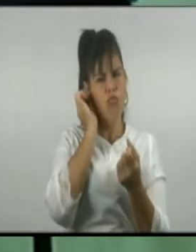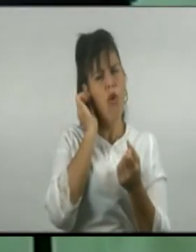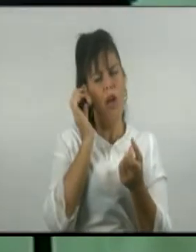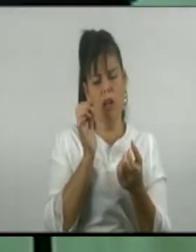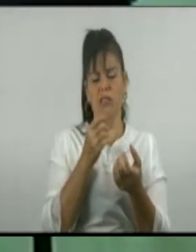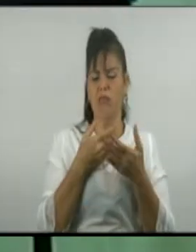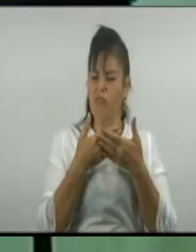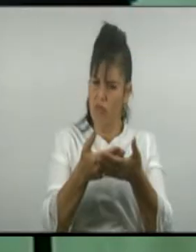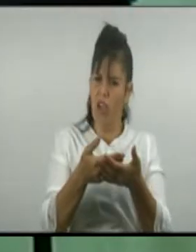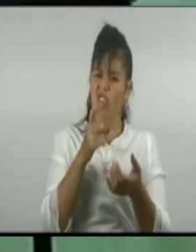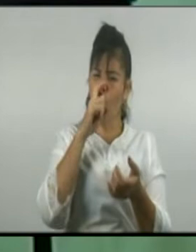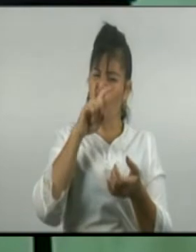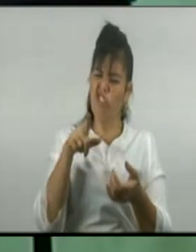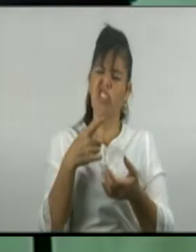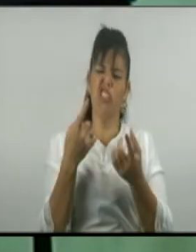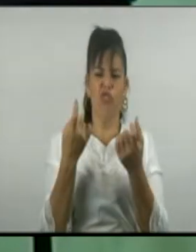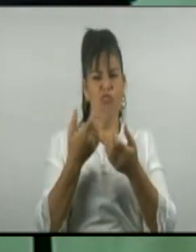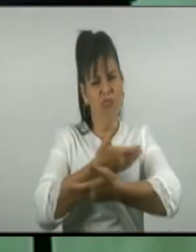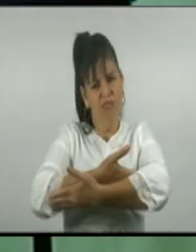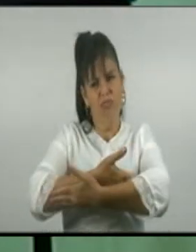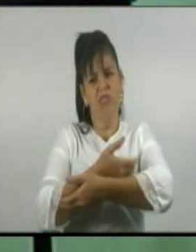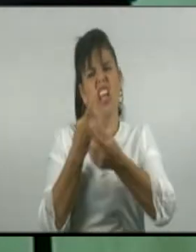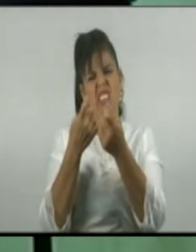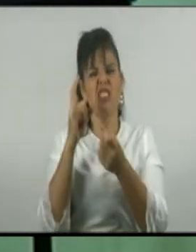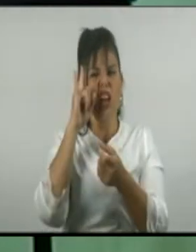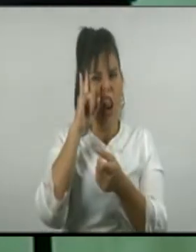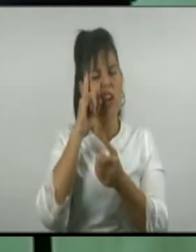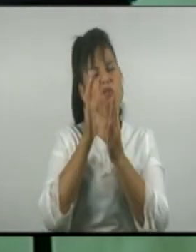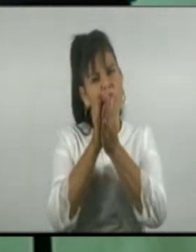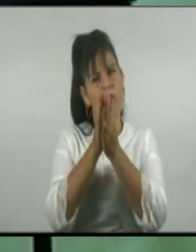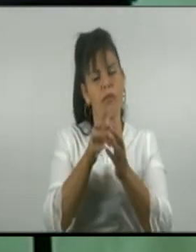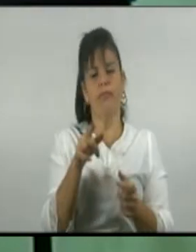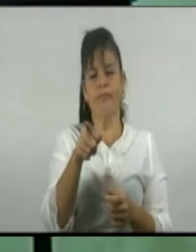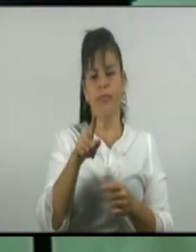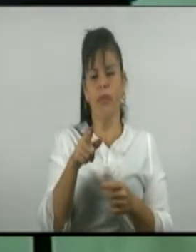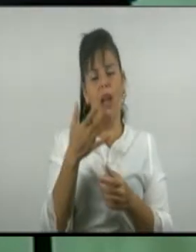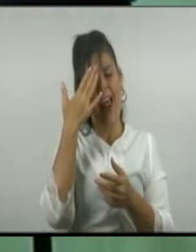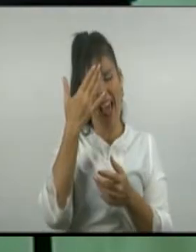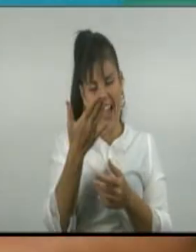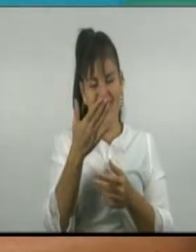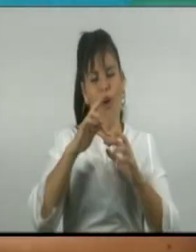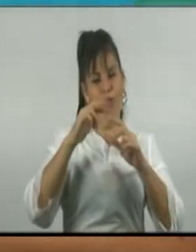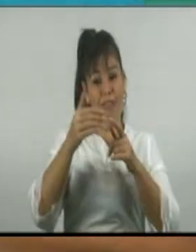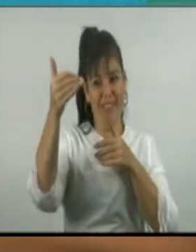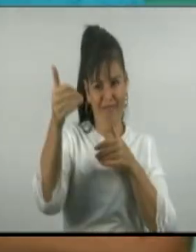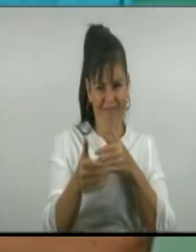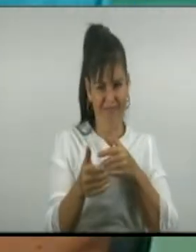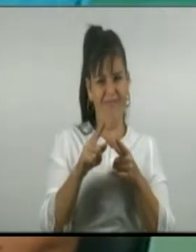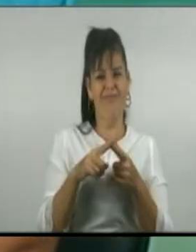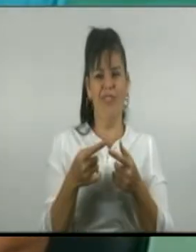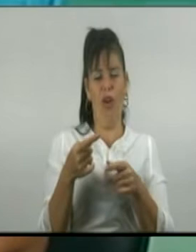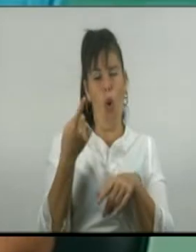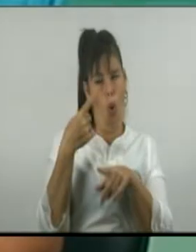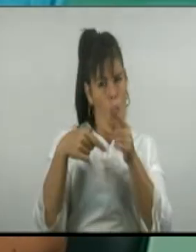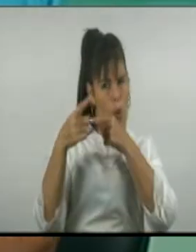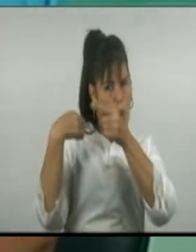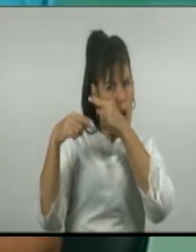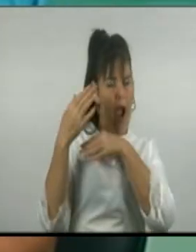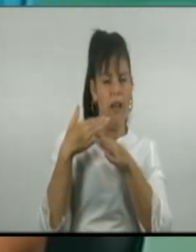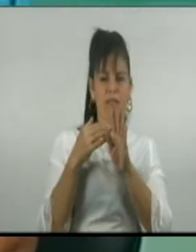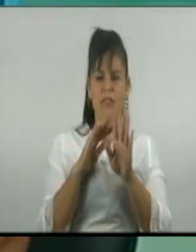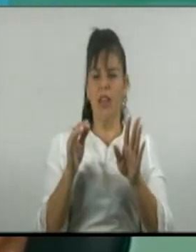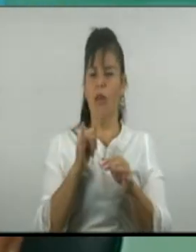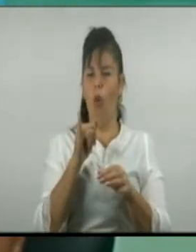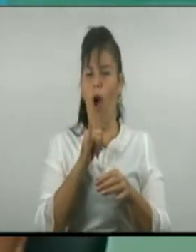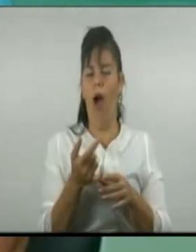leoneses y los niños lo necesitan muchísimas gracias doctor esperamos en otra oportunidad como le dijo en otros momentos igual que